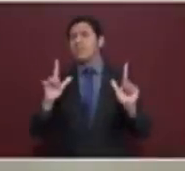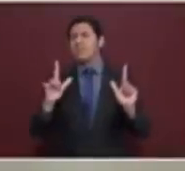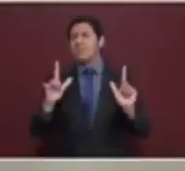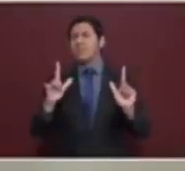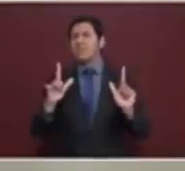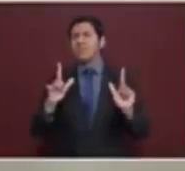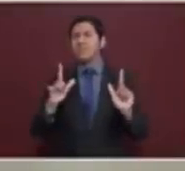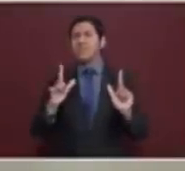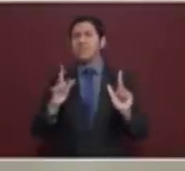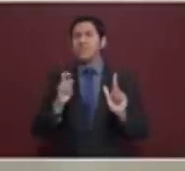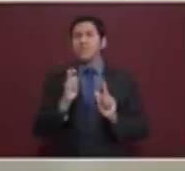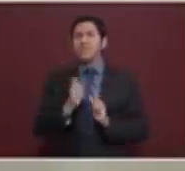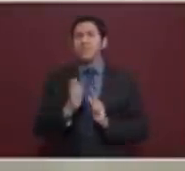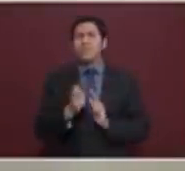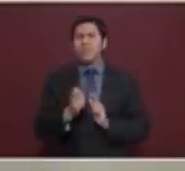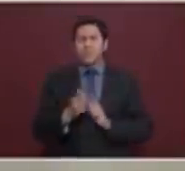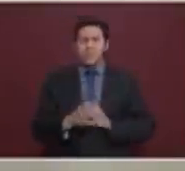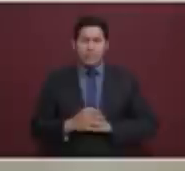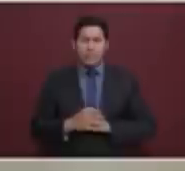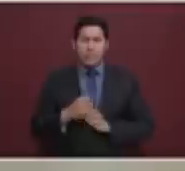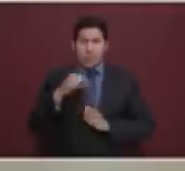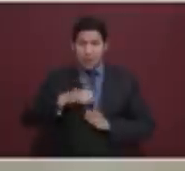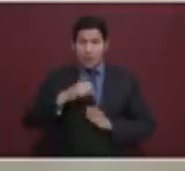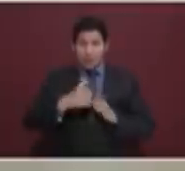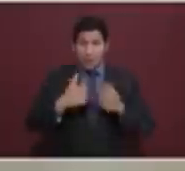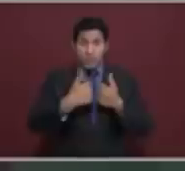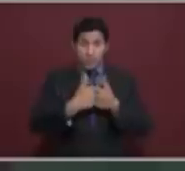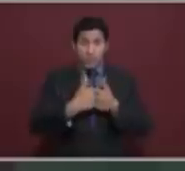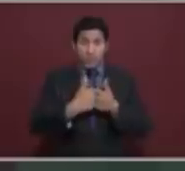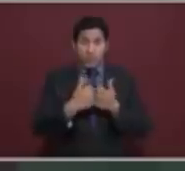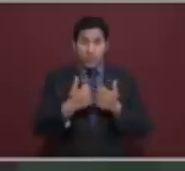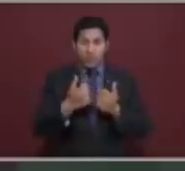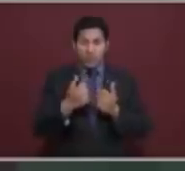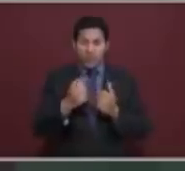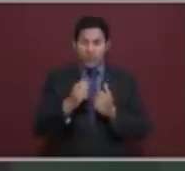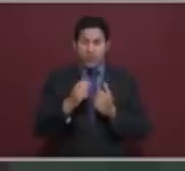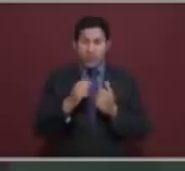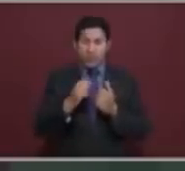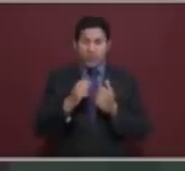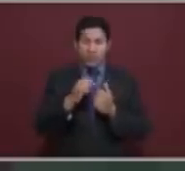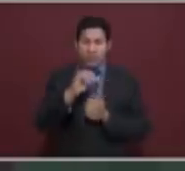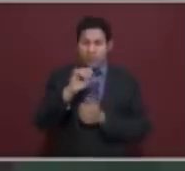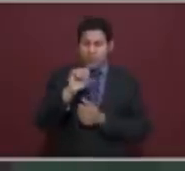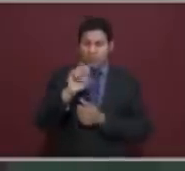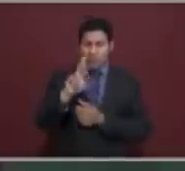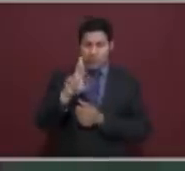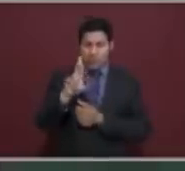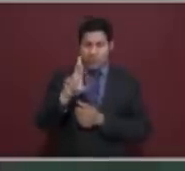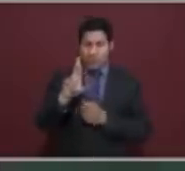sí redujo el impuesto sobre la renta